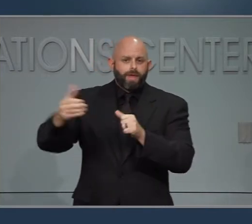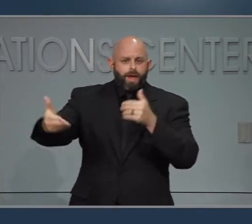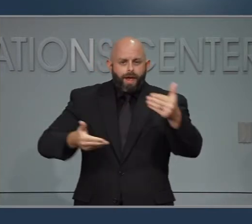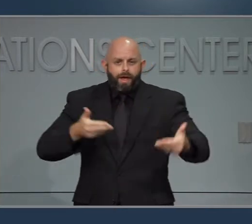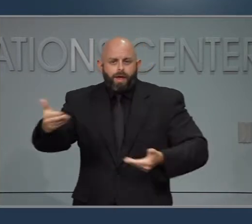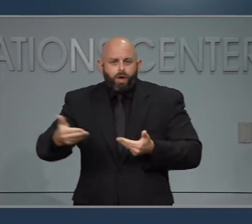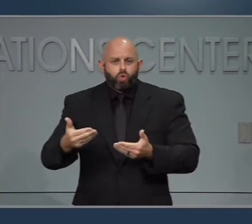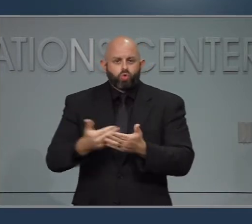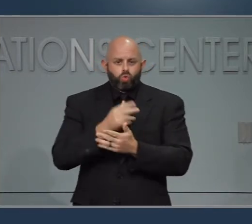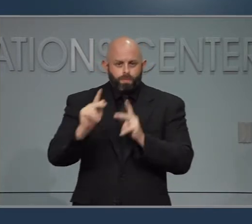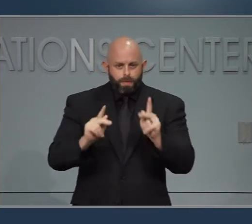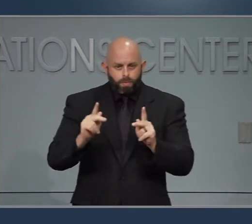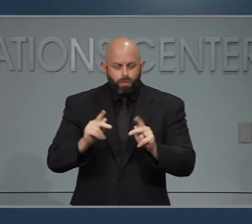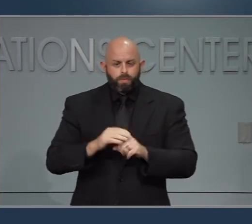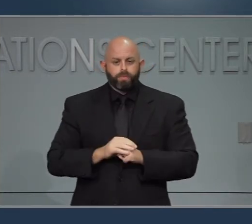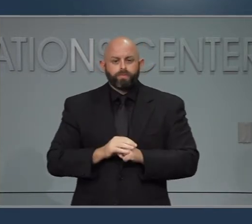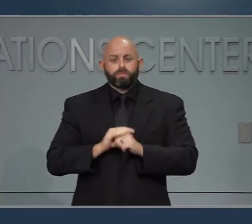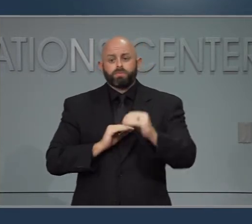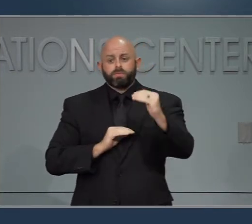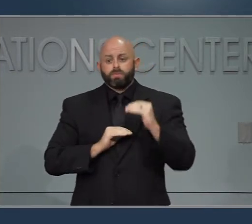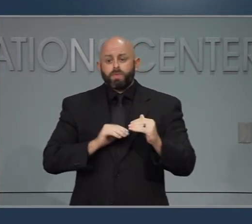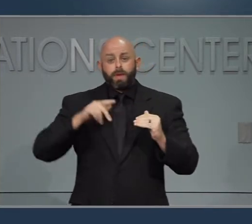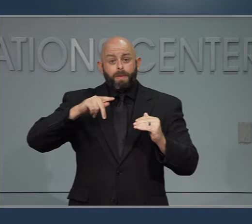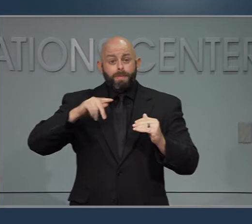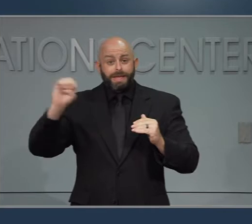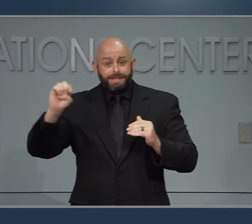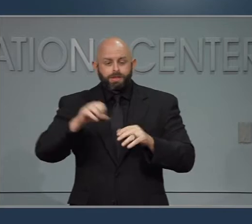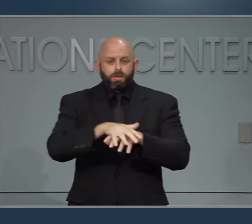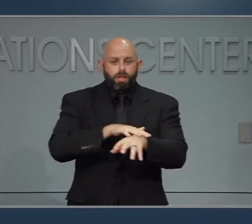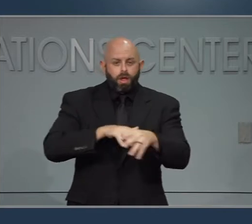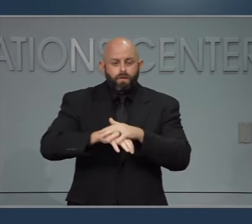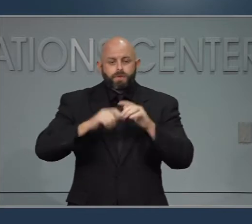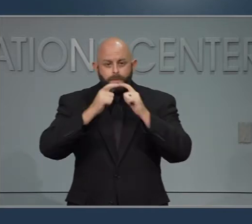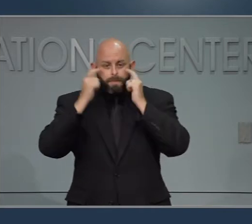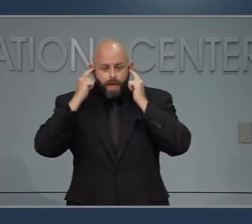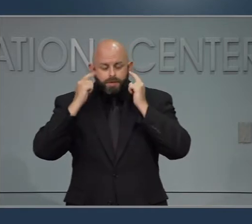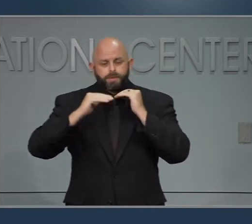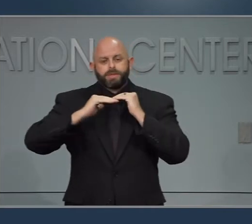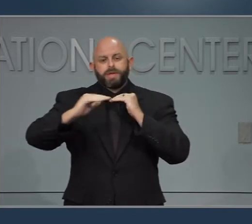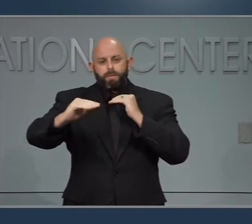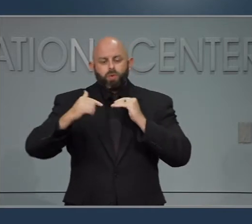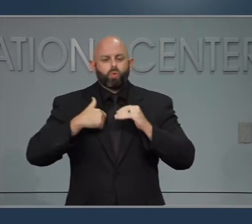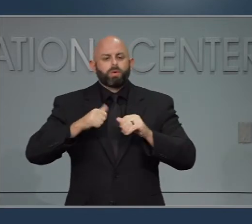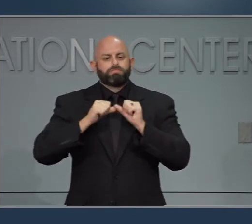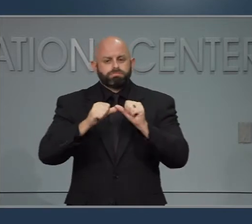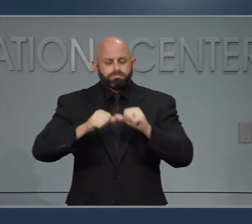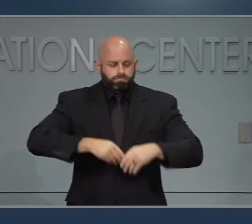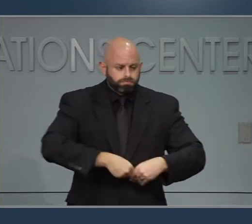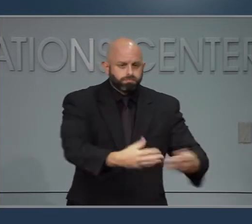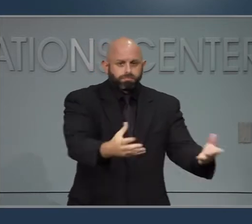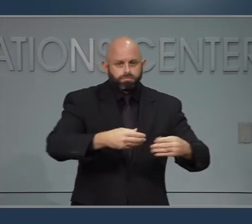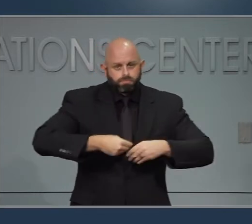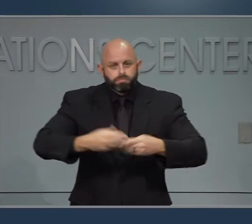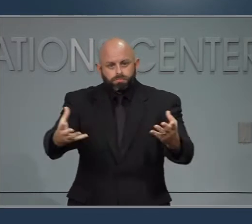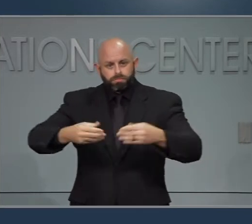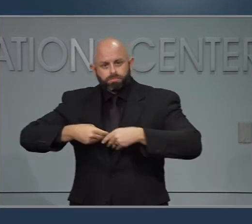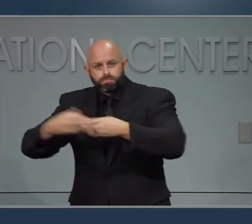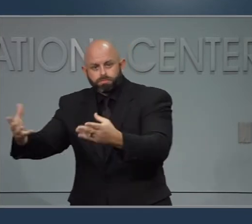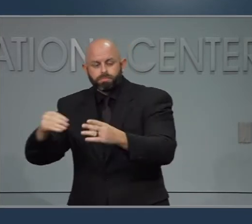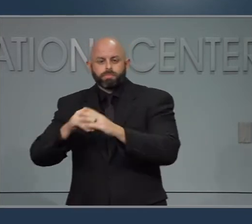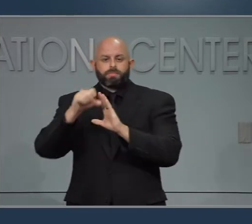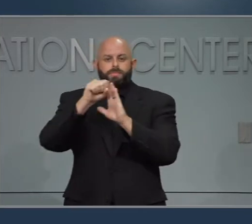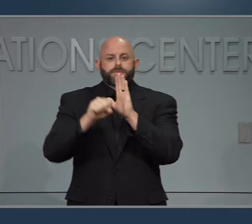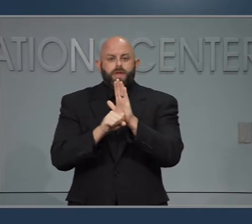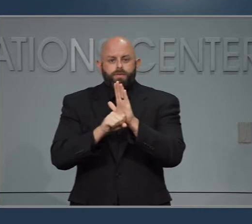los esfuerzos de los departamentos de salud locales. Seguimos con los suministros de EPP estables y los